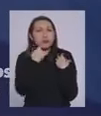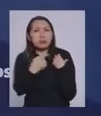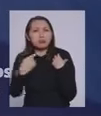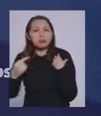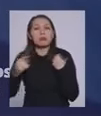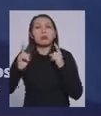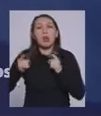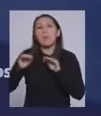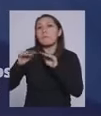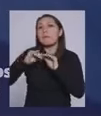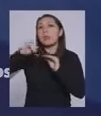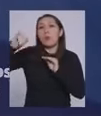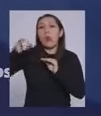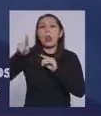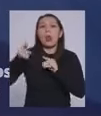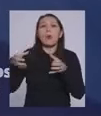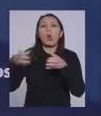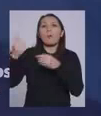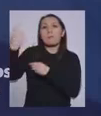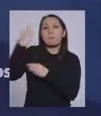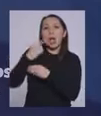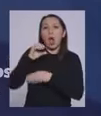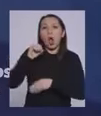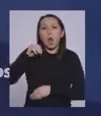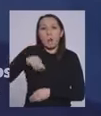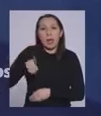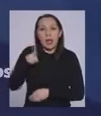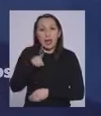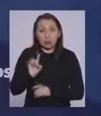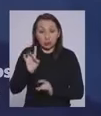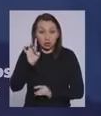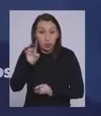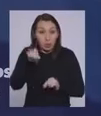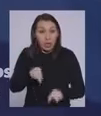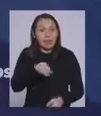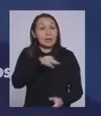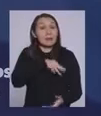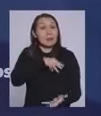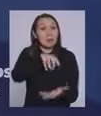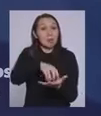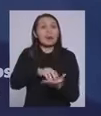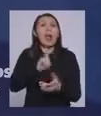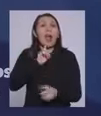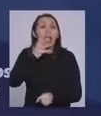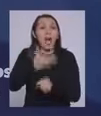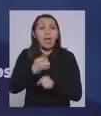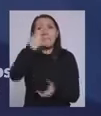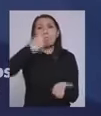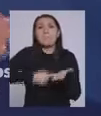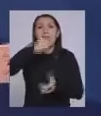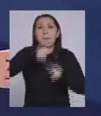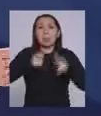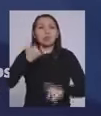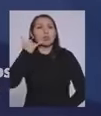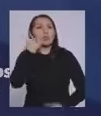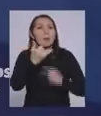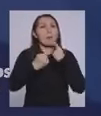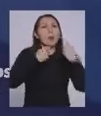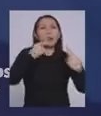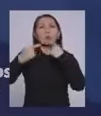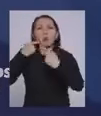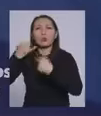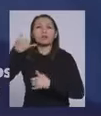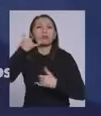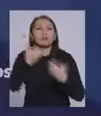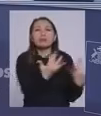de la Organización Mundial de la Salud. Nosotros solo en la región metropolitana tenemos 1.000 trazadores. Y el